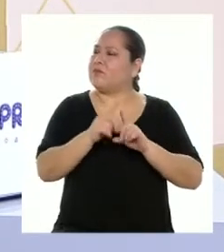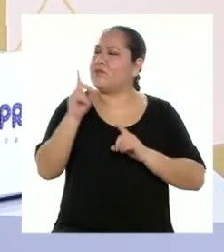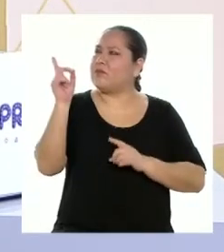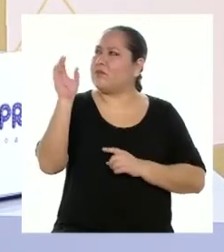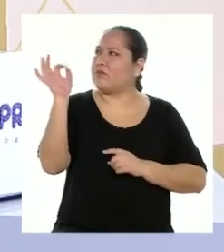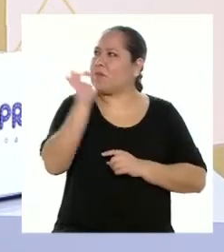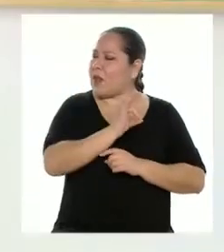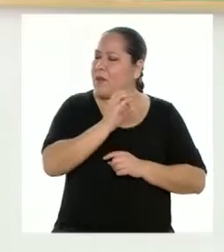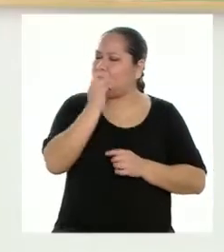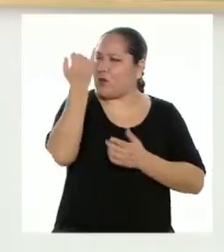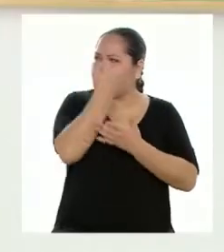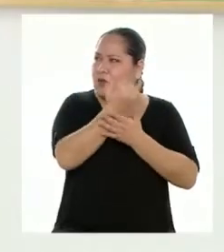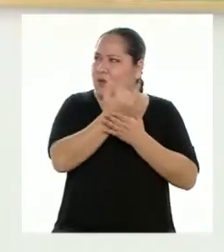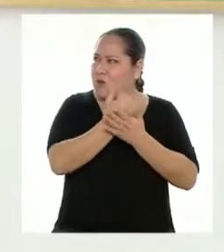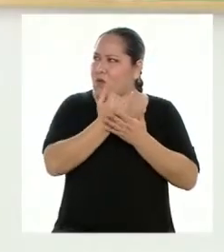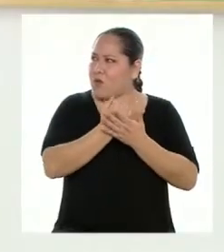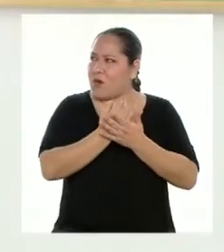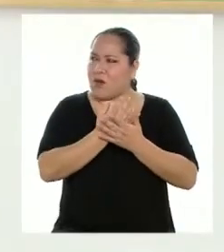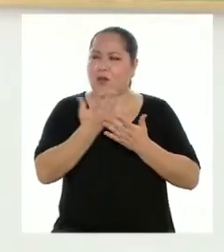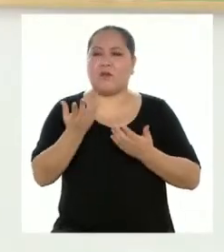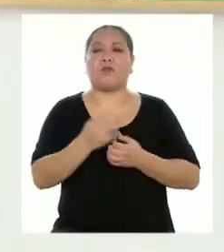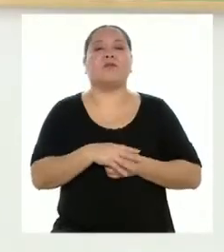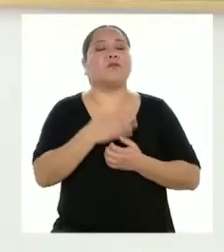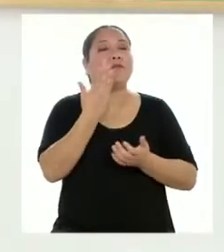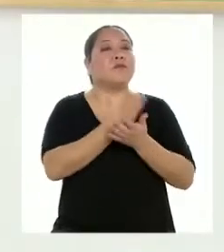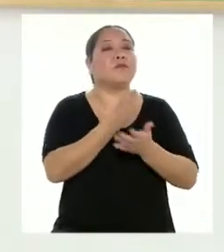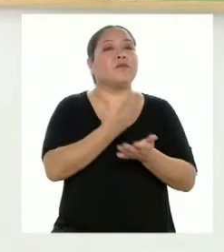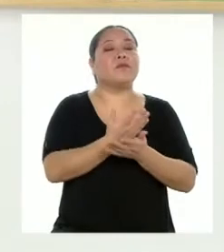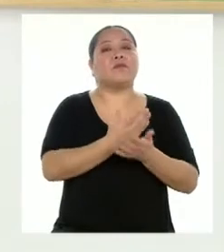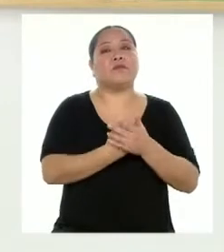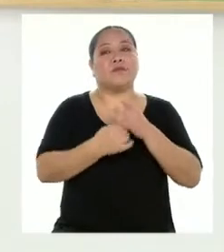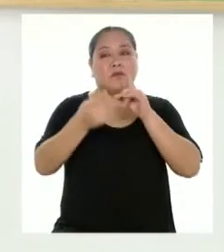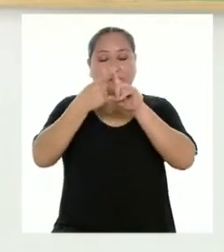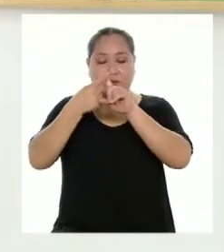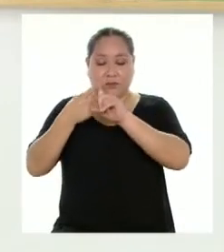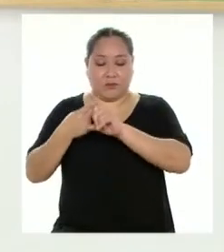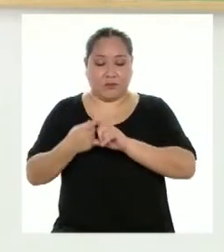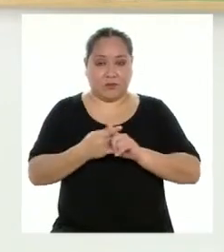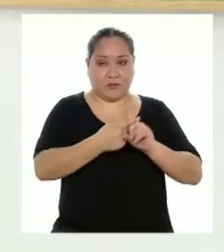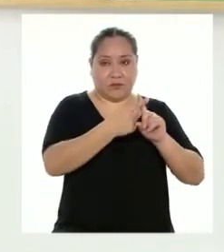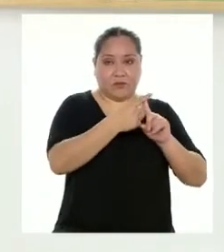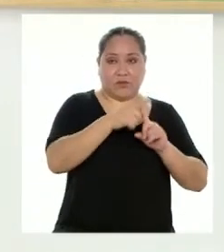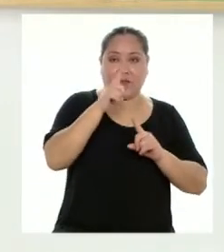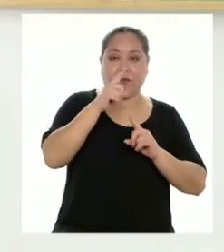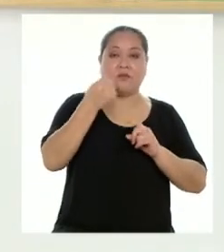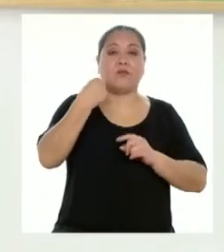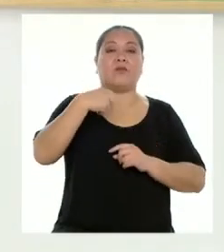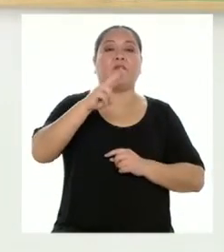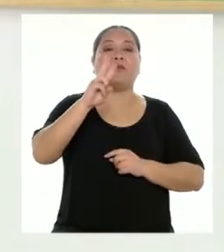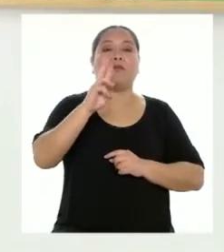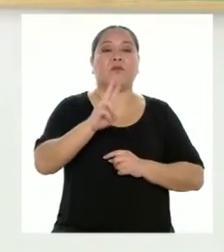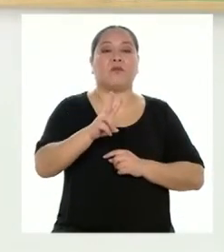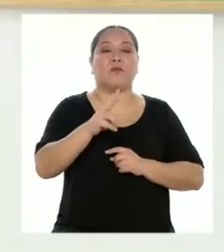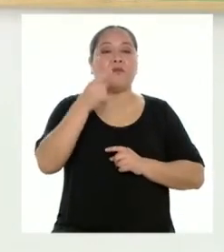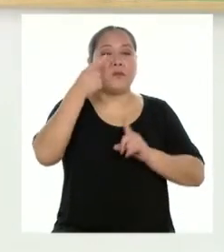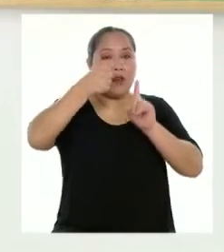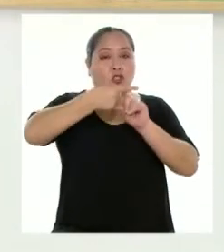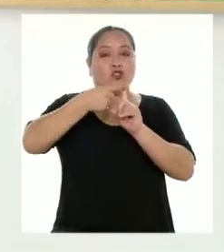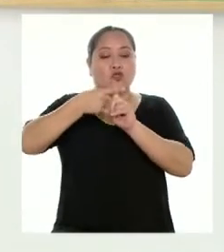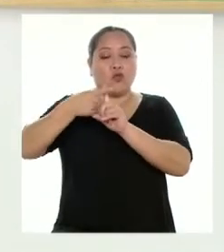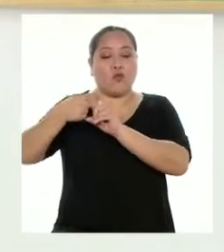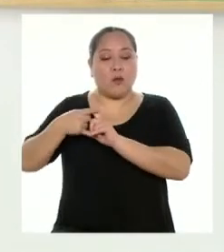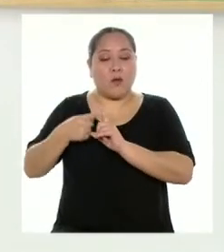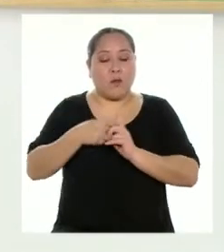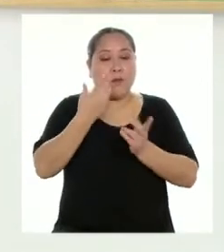valor 0, ¿cierto? Vamos a comprobarlo. Multiplica cada uno de los valores de cada categoría por 12. Sumemos los valores obtenidos